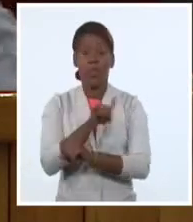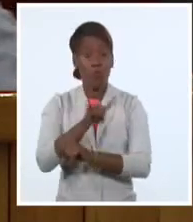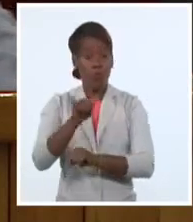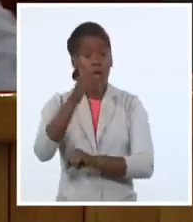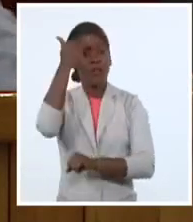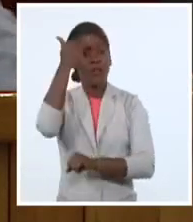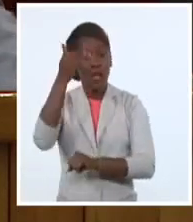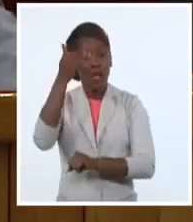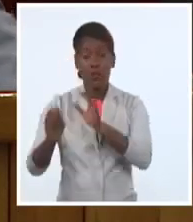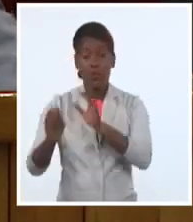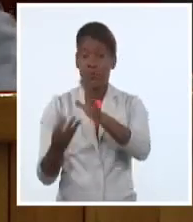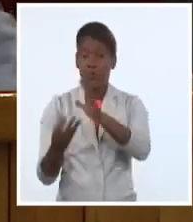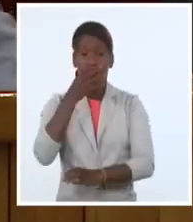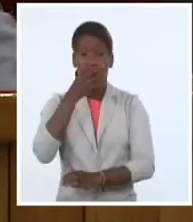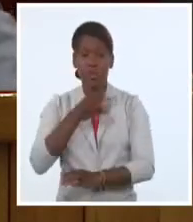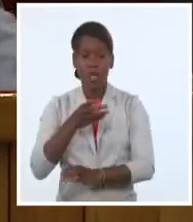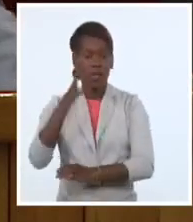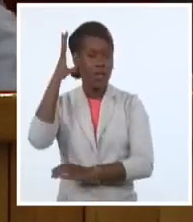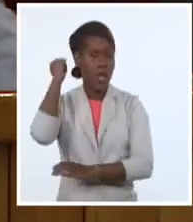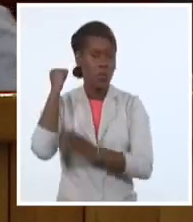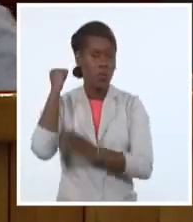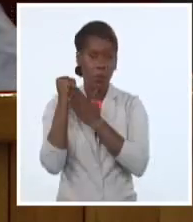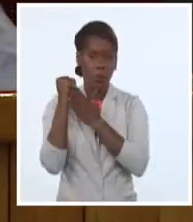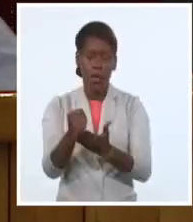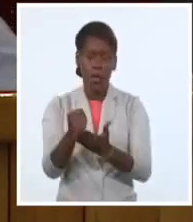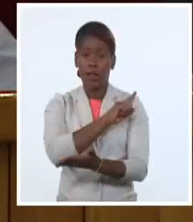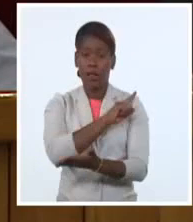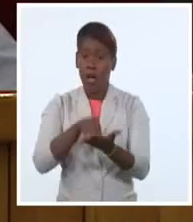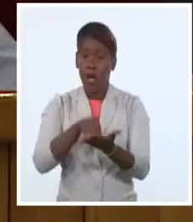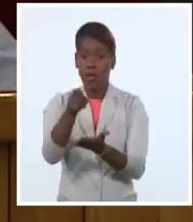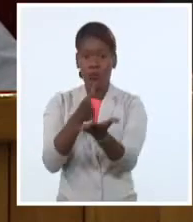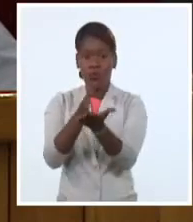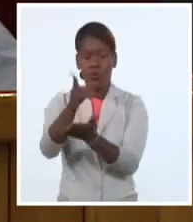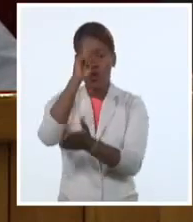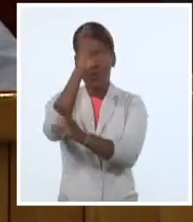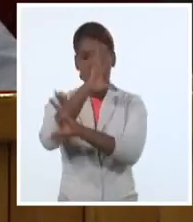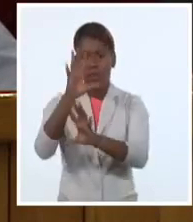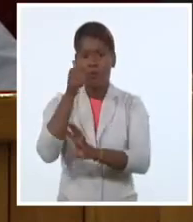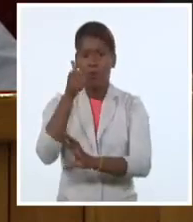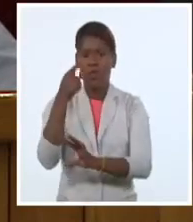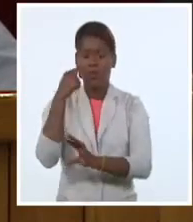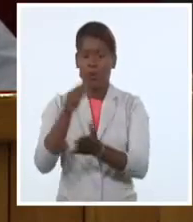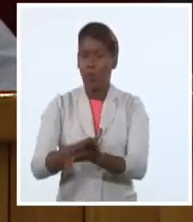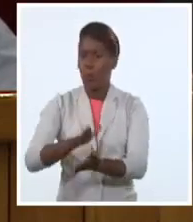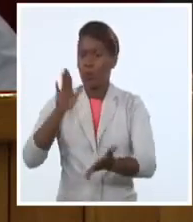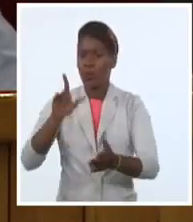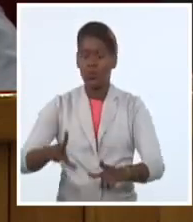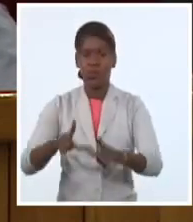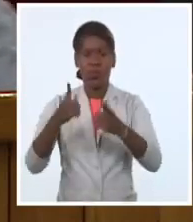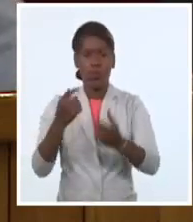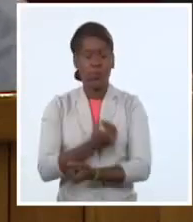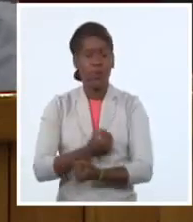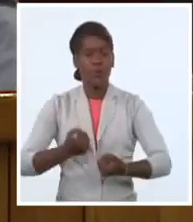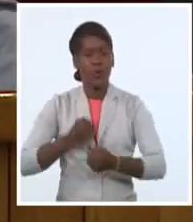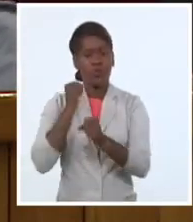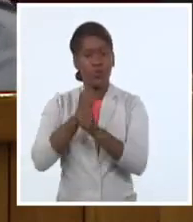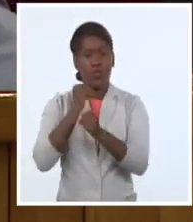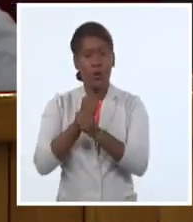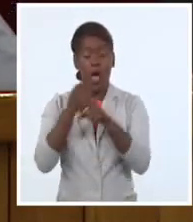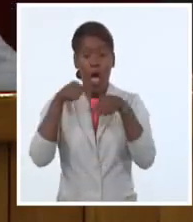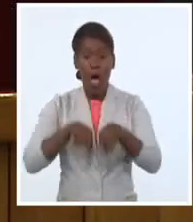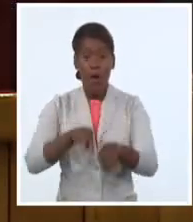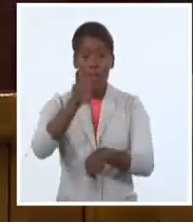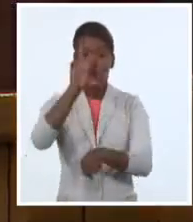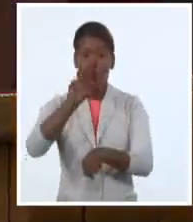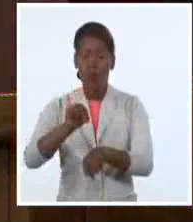Raúl a esa obra, gracias al talento, la consagración y el compromiso con que se han formado varias generaciones de investigadores